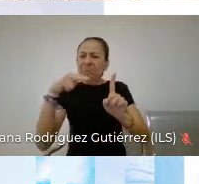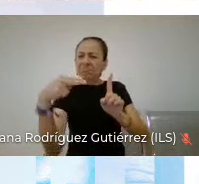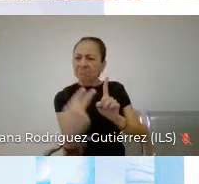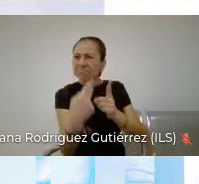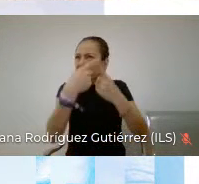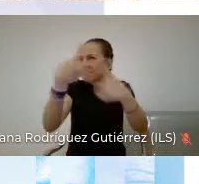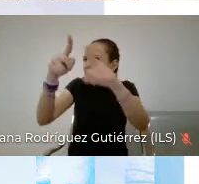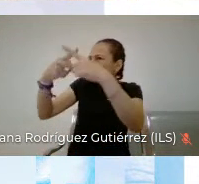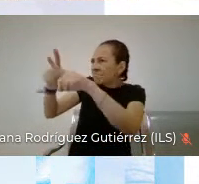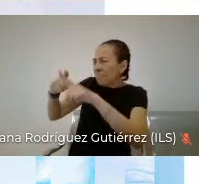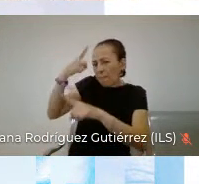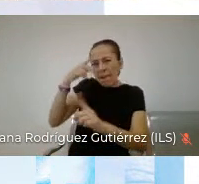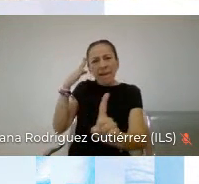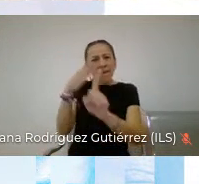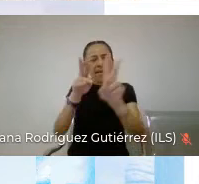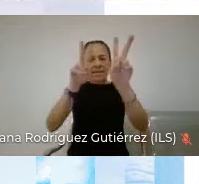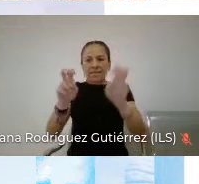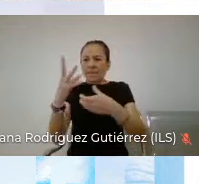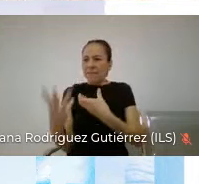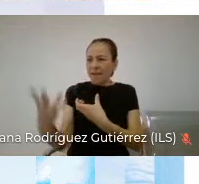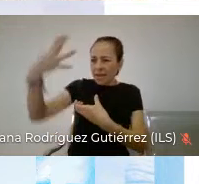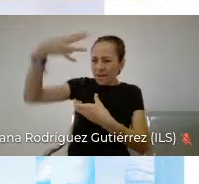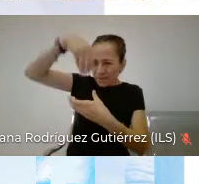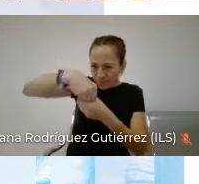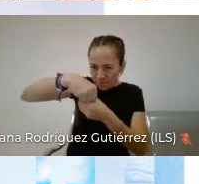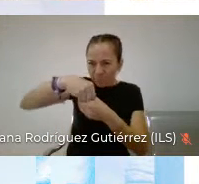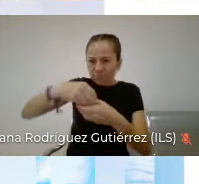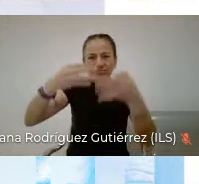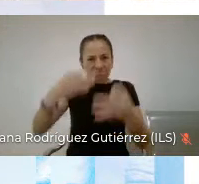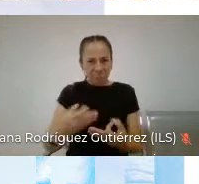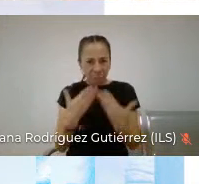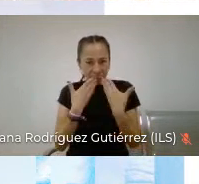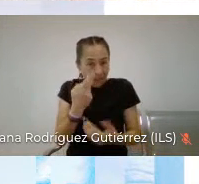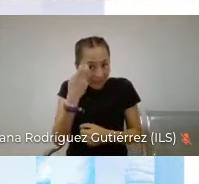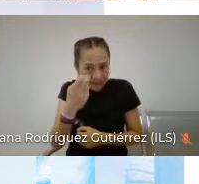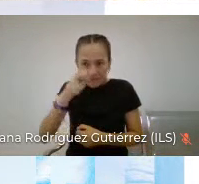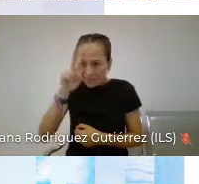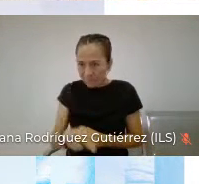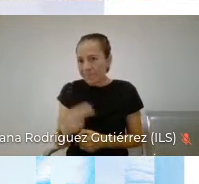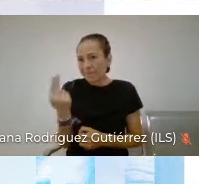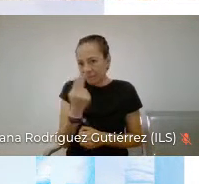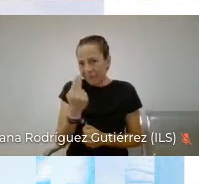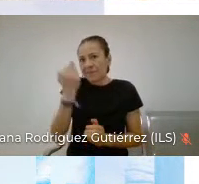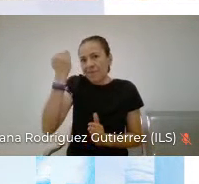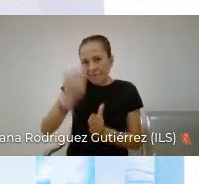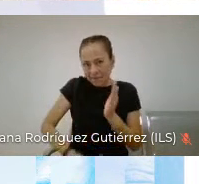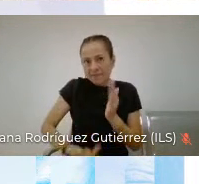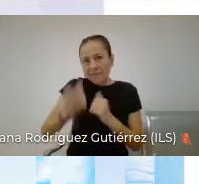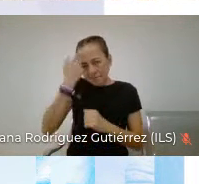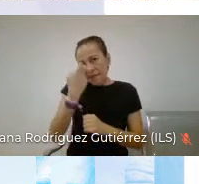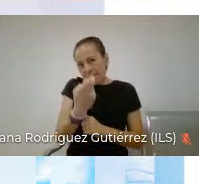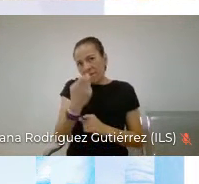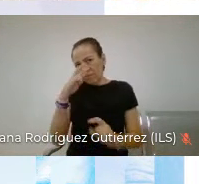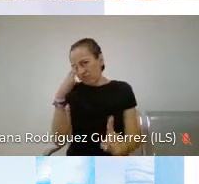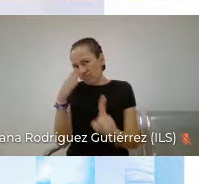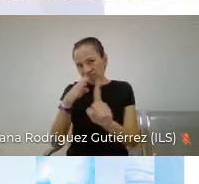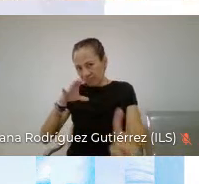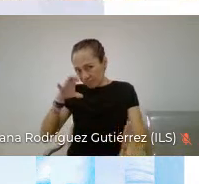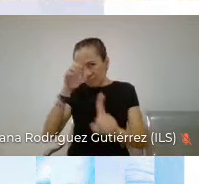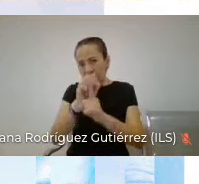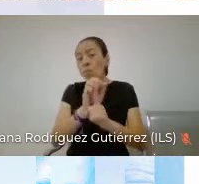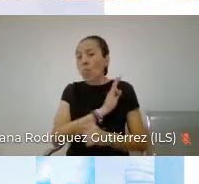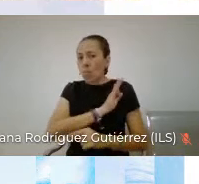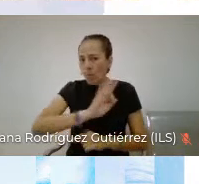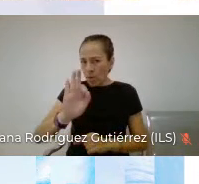y creo que eso también justo da luz a todos los ángulos que se necesitan en ese tema. Justamente a mí me